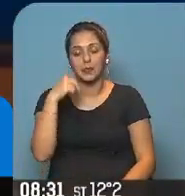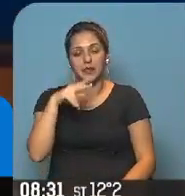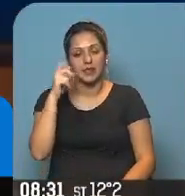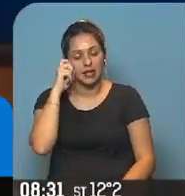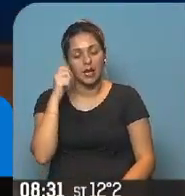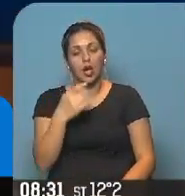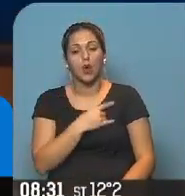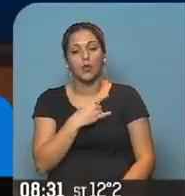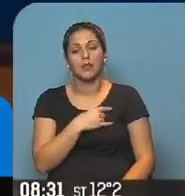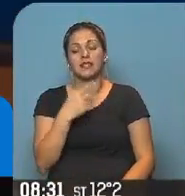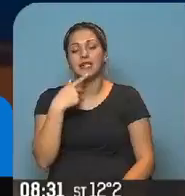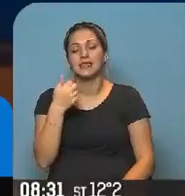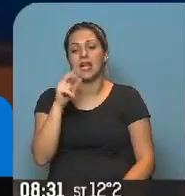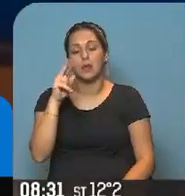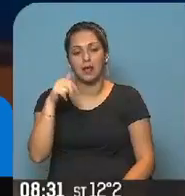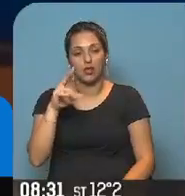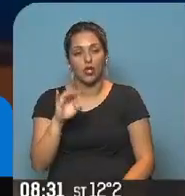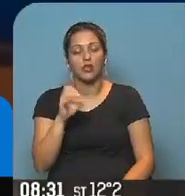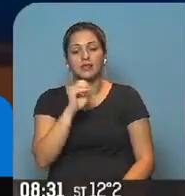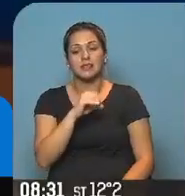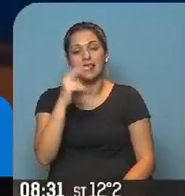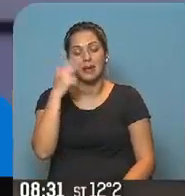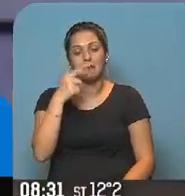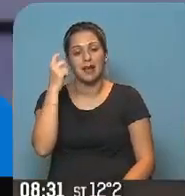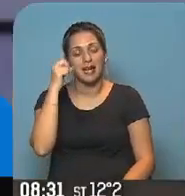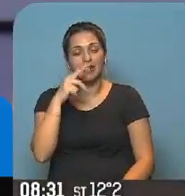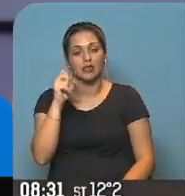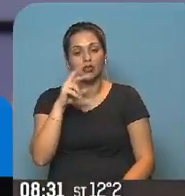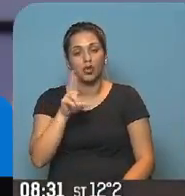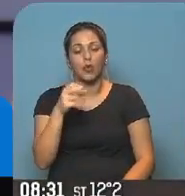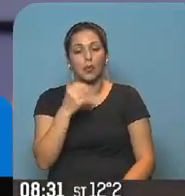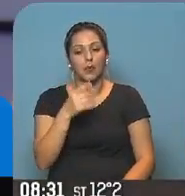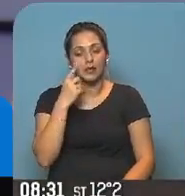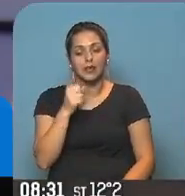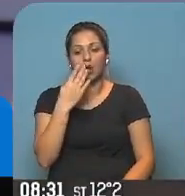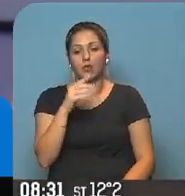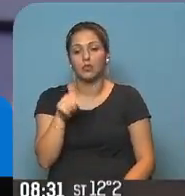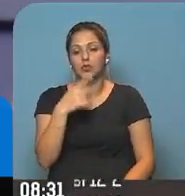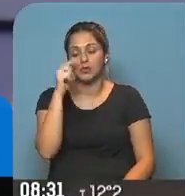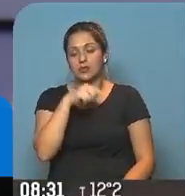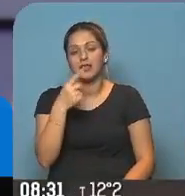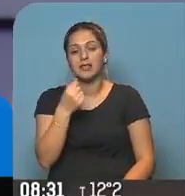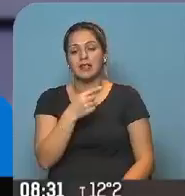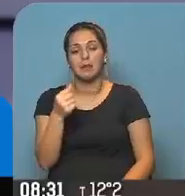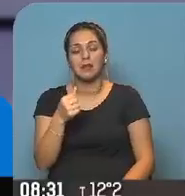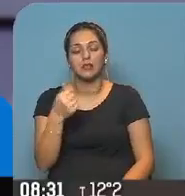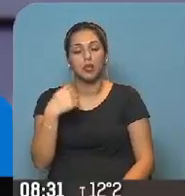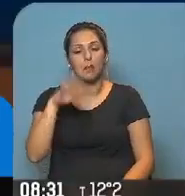Salvador, nos acompaña esta mañana. Héctor, buen día, bienvenido. Buenos días, gracias. 4.7% el aumento de los precios mayoristas. ¿Qué significa este